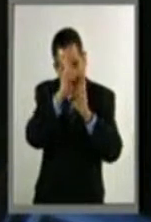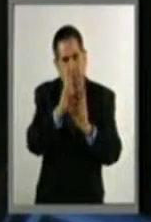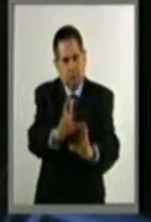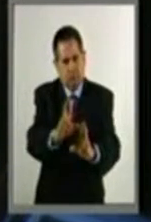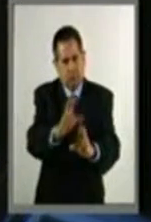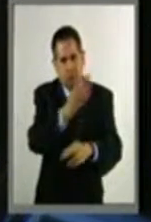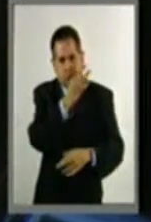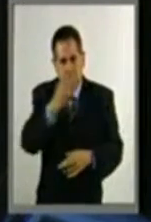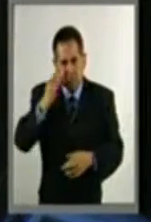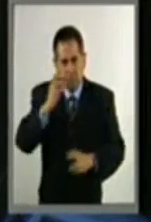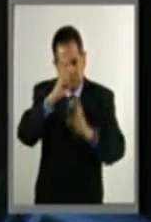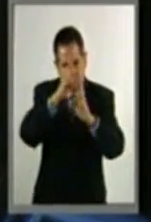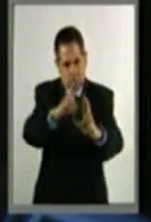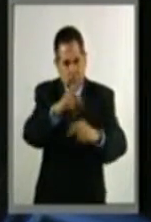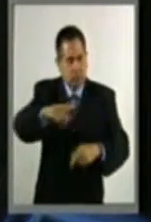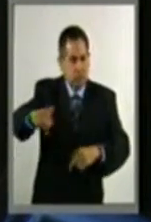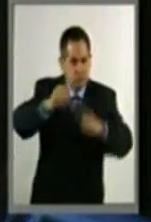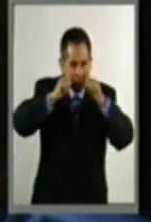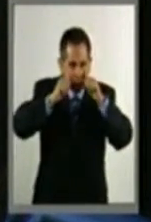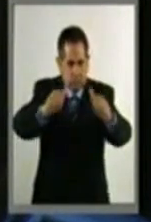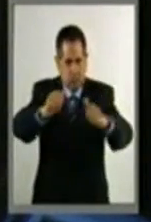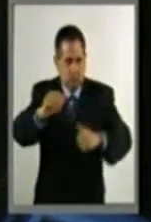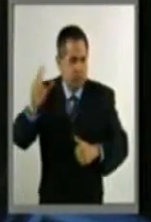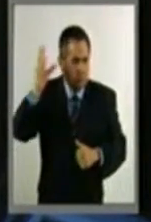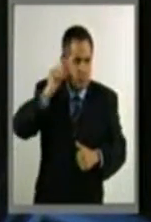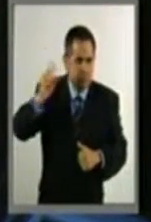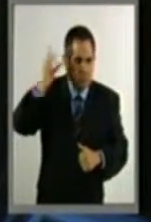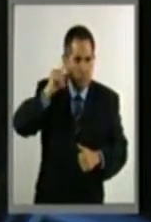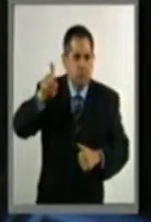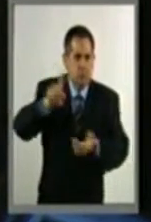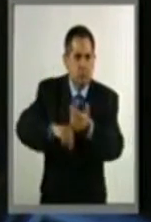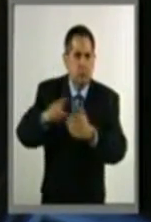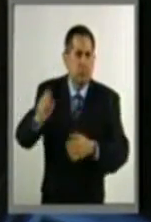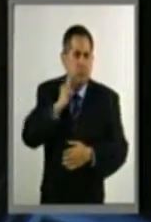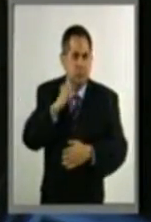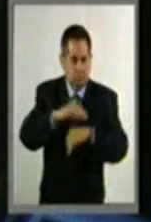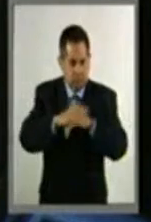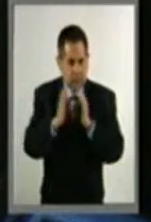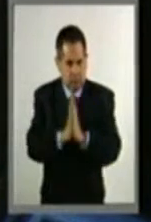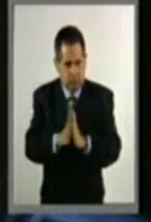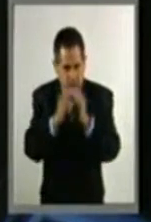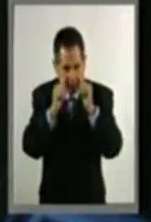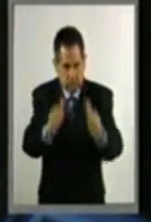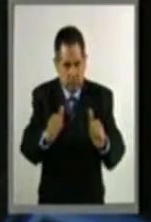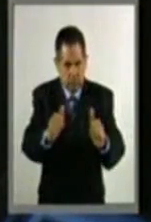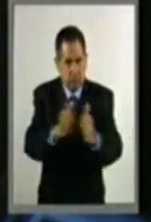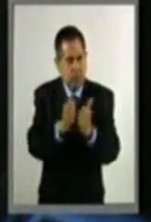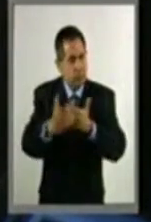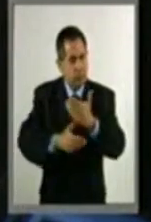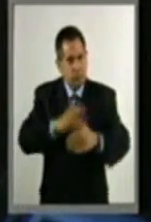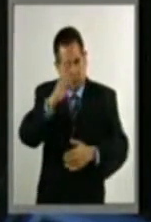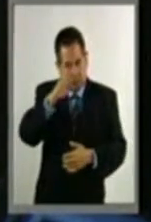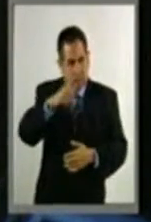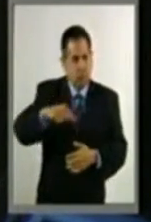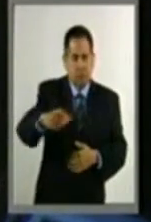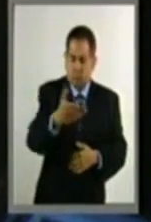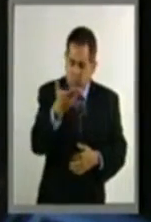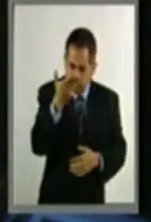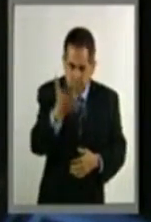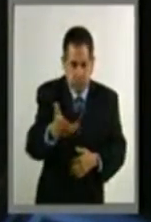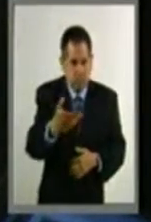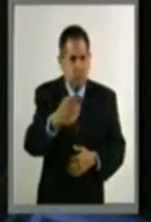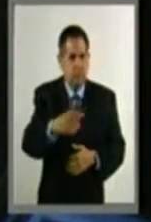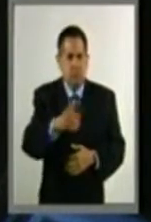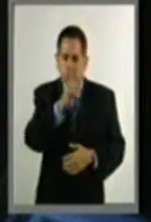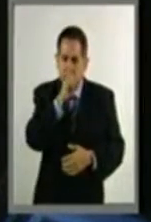respeto y silencio para escuchar al senador en uso de la tribuna. Respetuosamente solicito a los